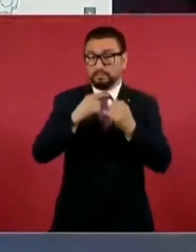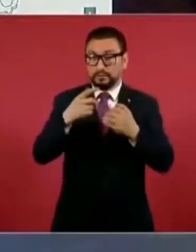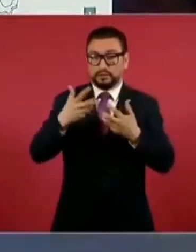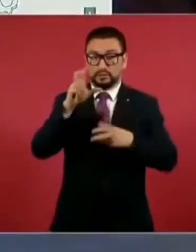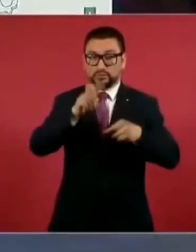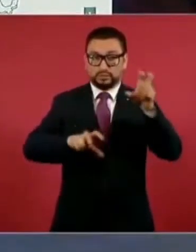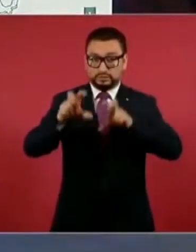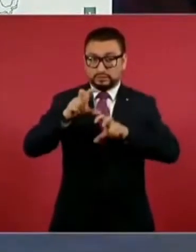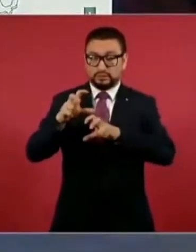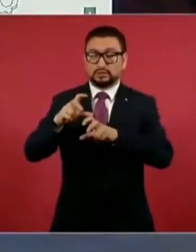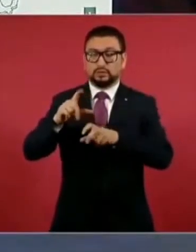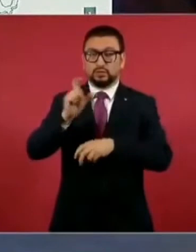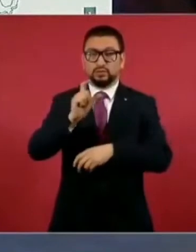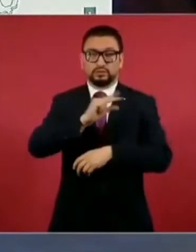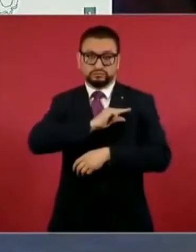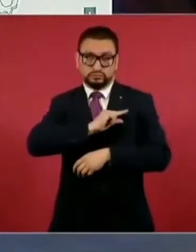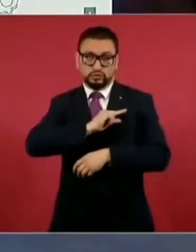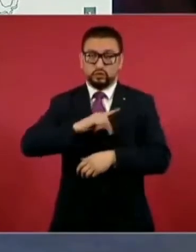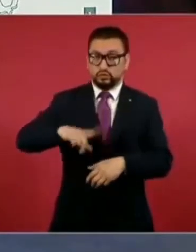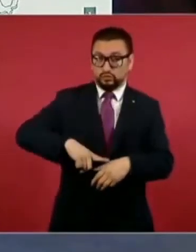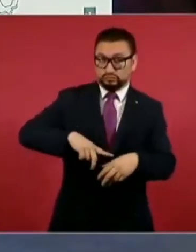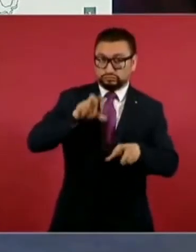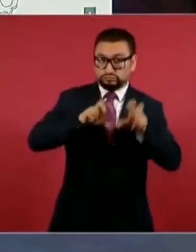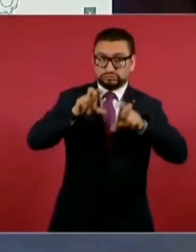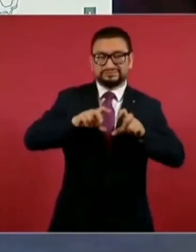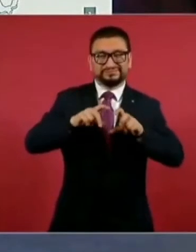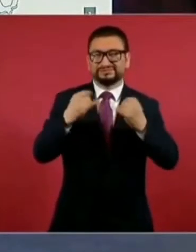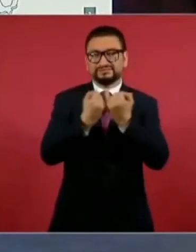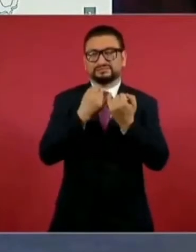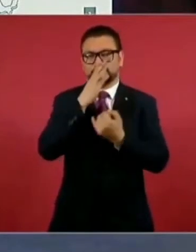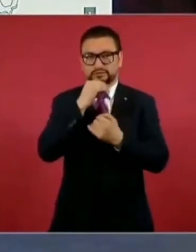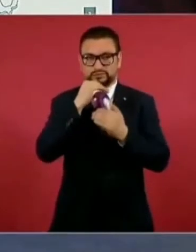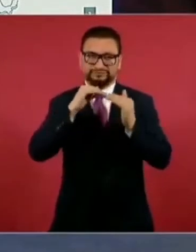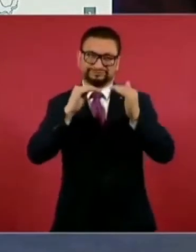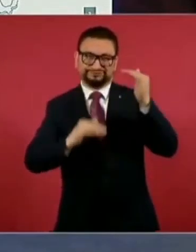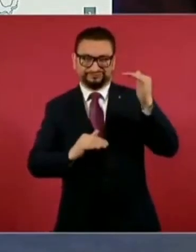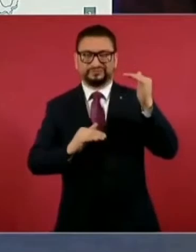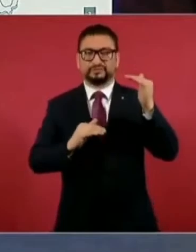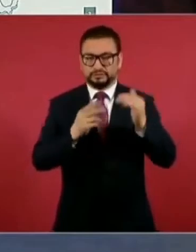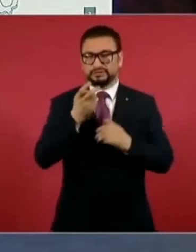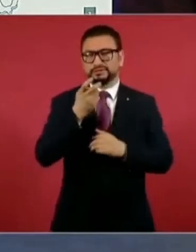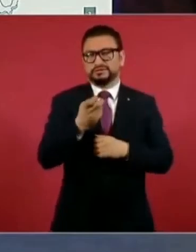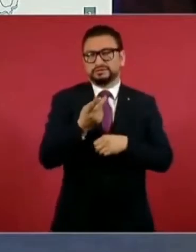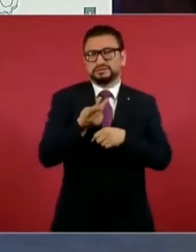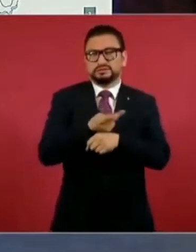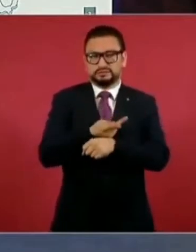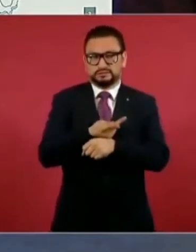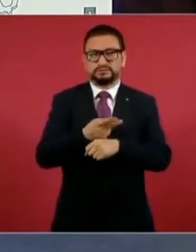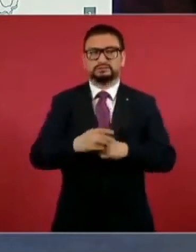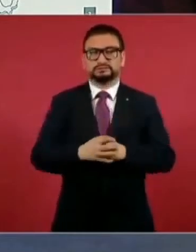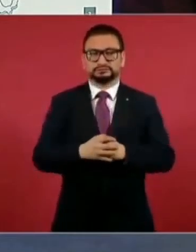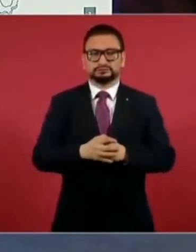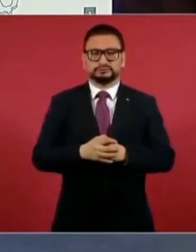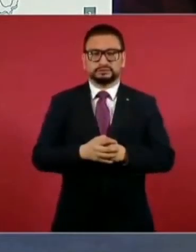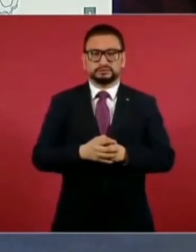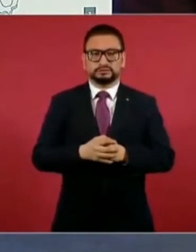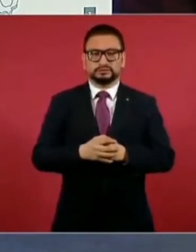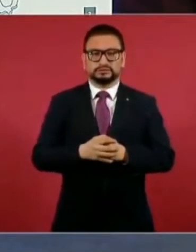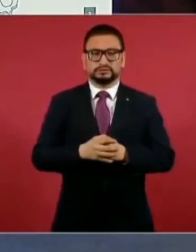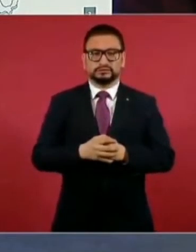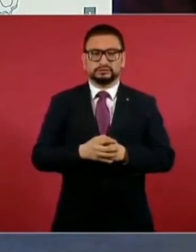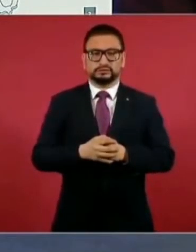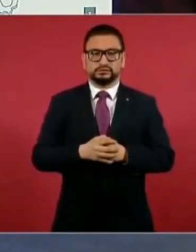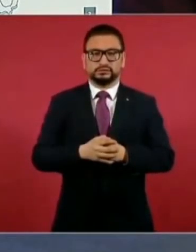inversión privada respecto de la inversión pública. Ha provocado que al basar